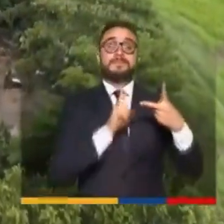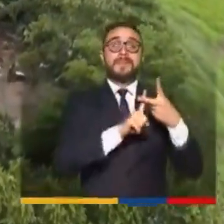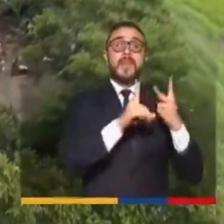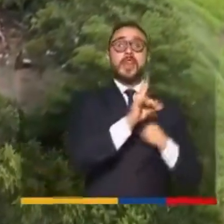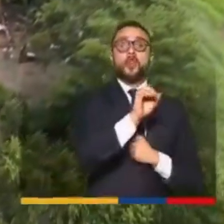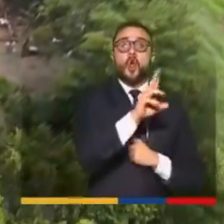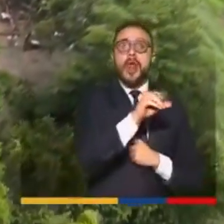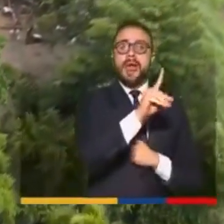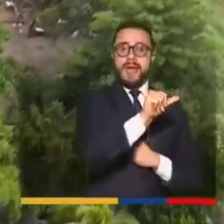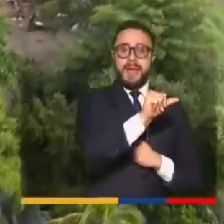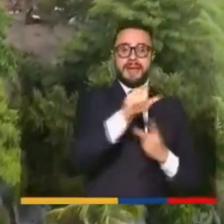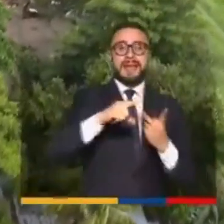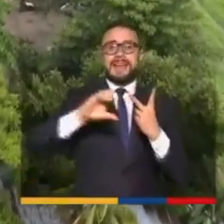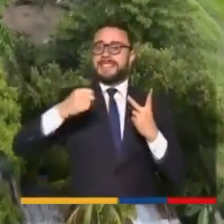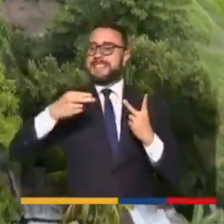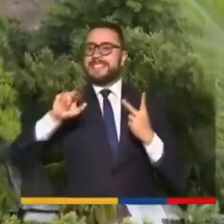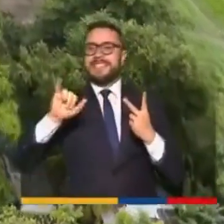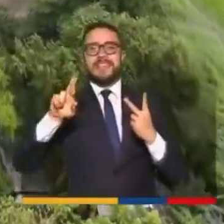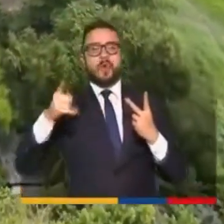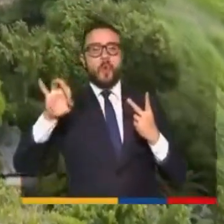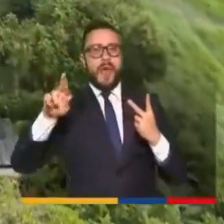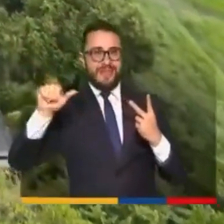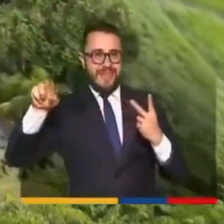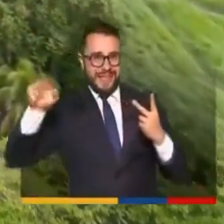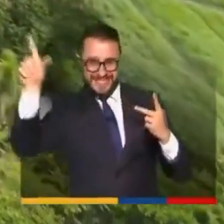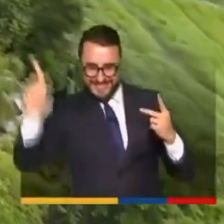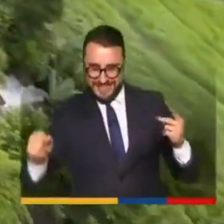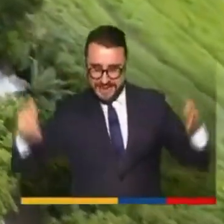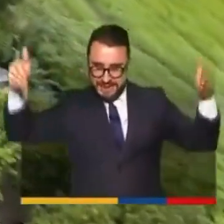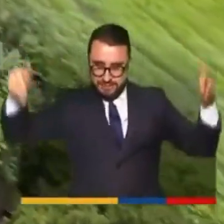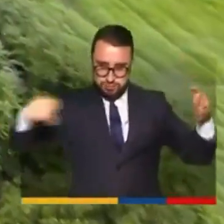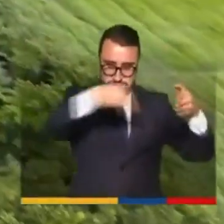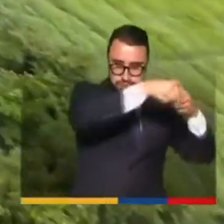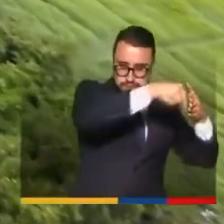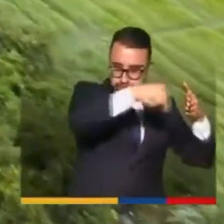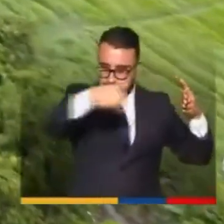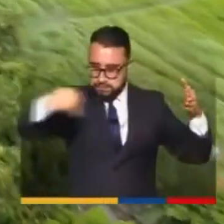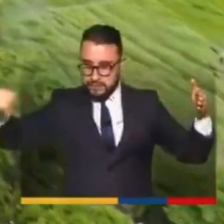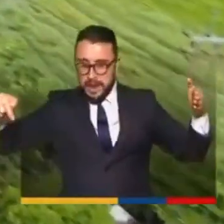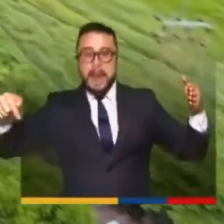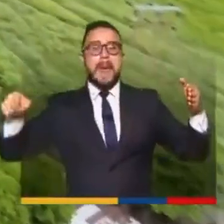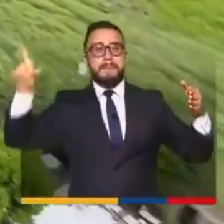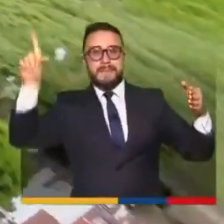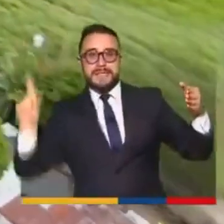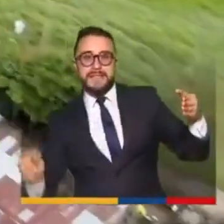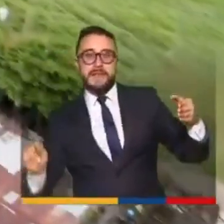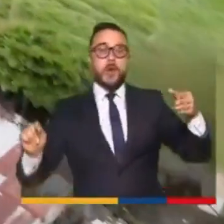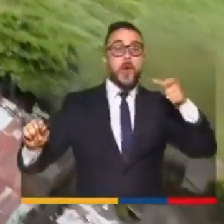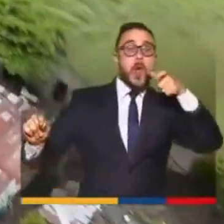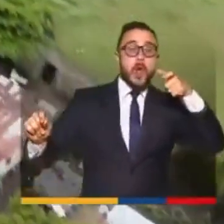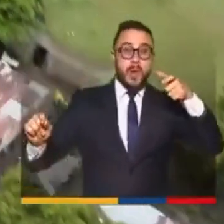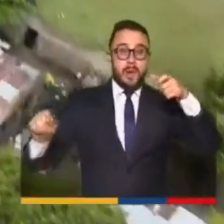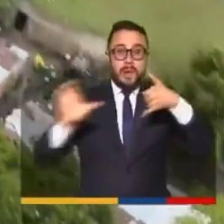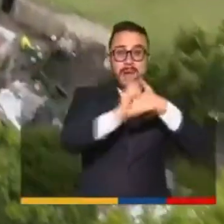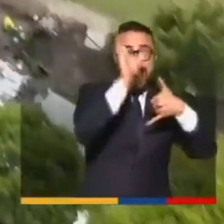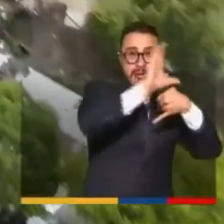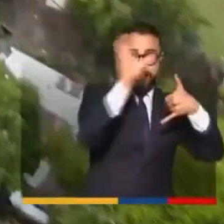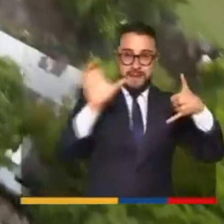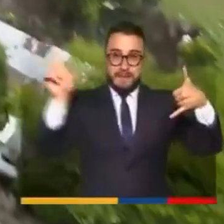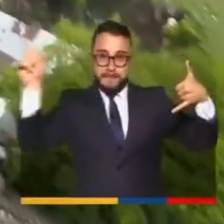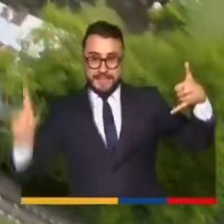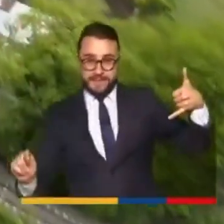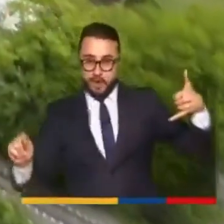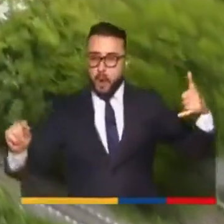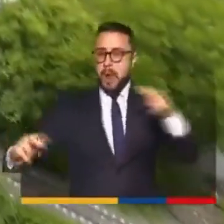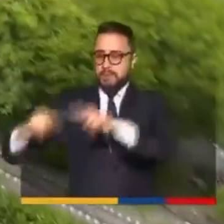Dorada-Chiriguaná, que es el tramo que va a juntar el Pacífico con el Caribe, una vez termine de desarrollarse esa